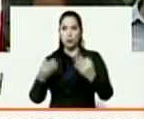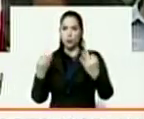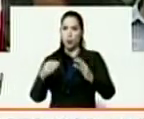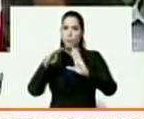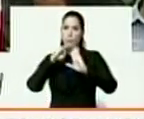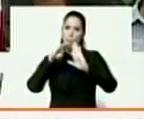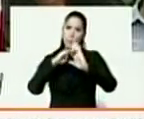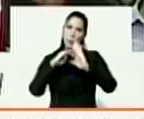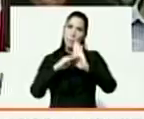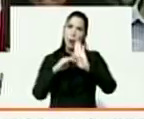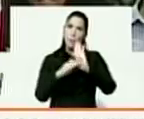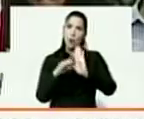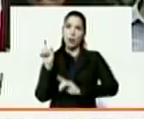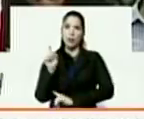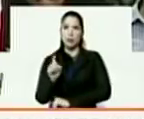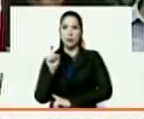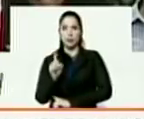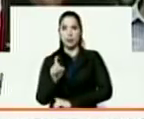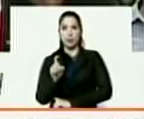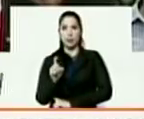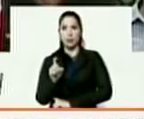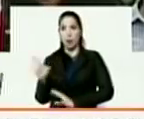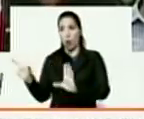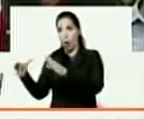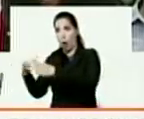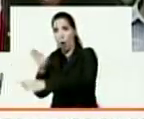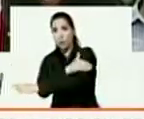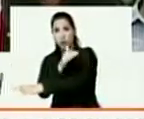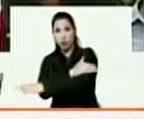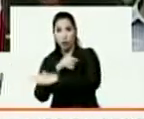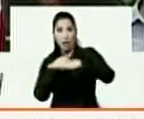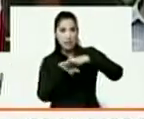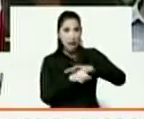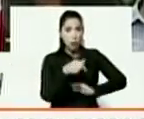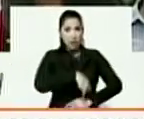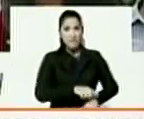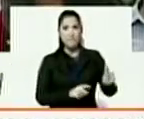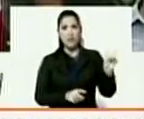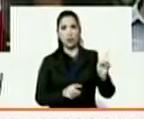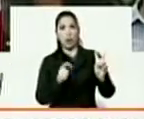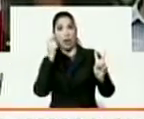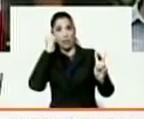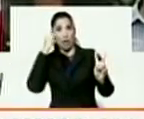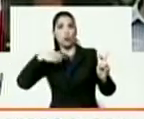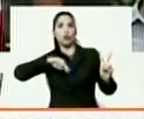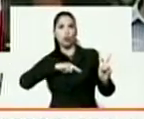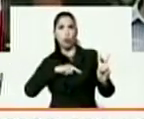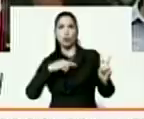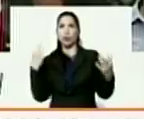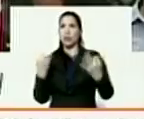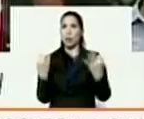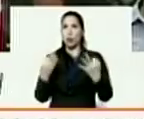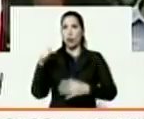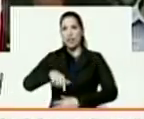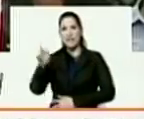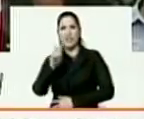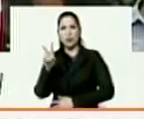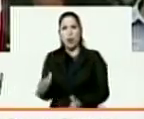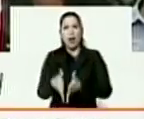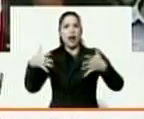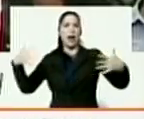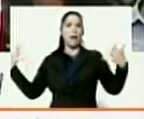requiere si ellos hubiesen entrado ese día estaríamos nosotros seguramente amanecer en una gran guerra